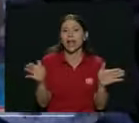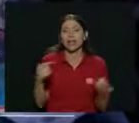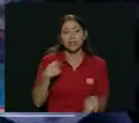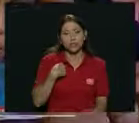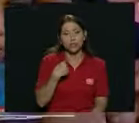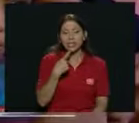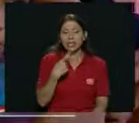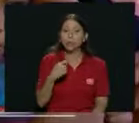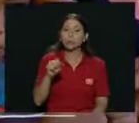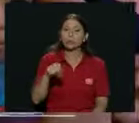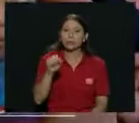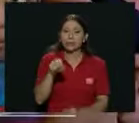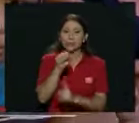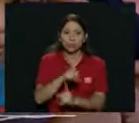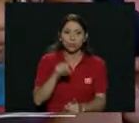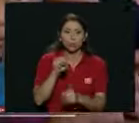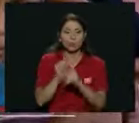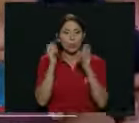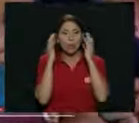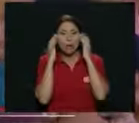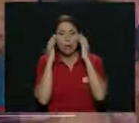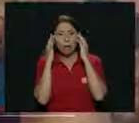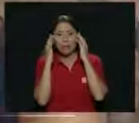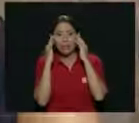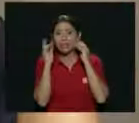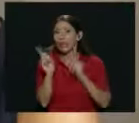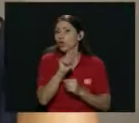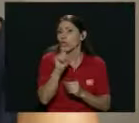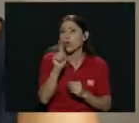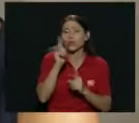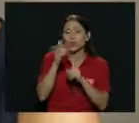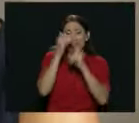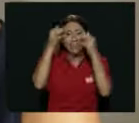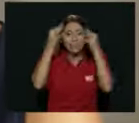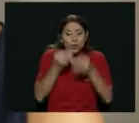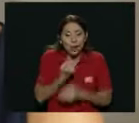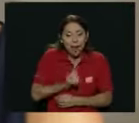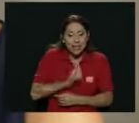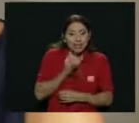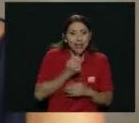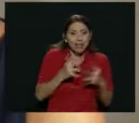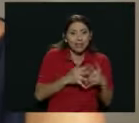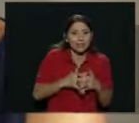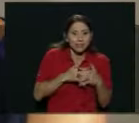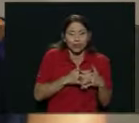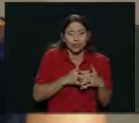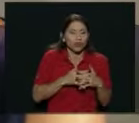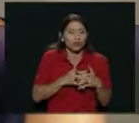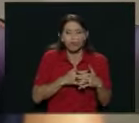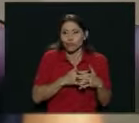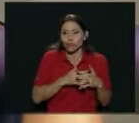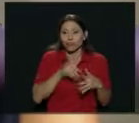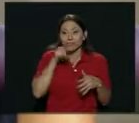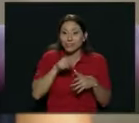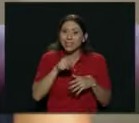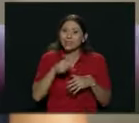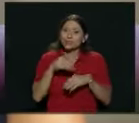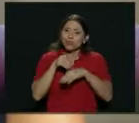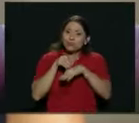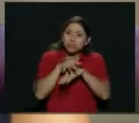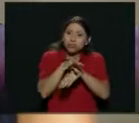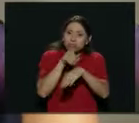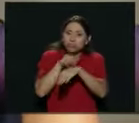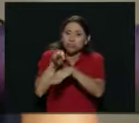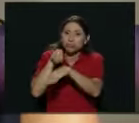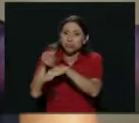sí es preocupante la situación, no es una decisión aislada de Estados Unidos, es una decisión que tiene repercusiones para todos